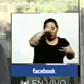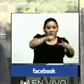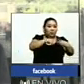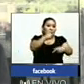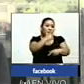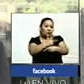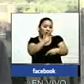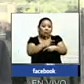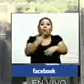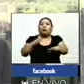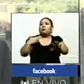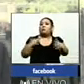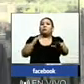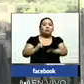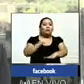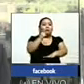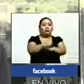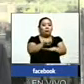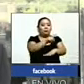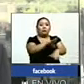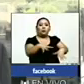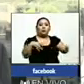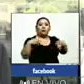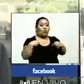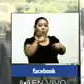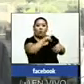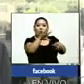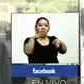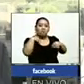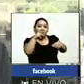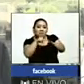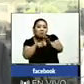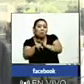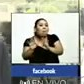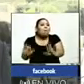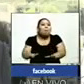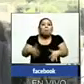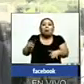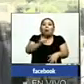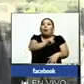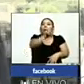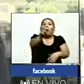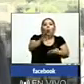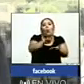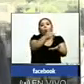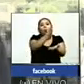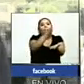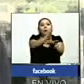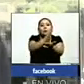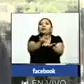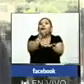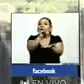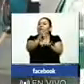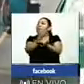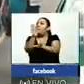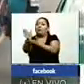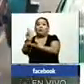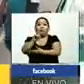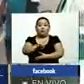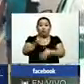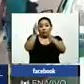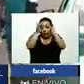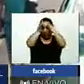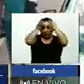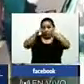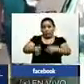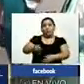esta regla de cualquier manera negando el asilo a las personas simplemente porque transitaron a través de otro país. La decisión